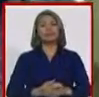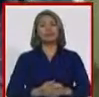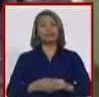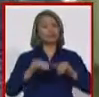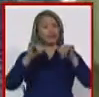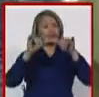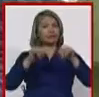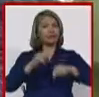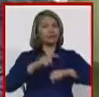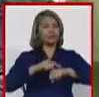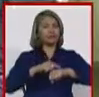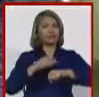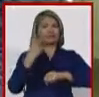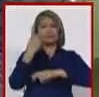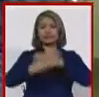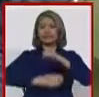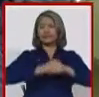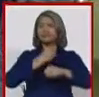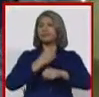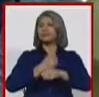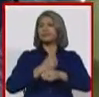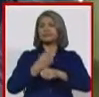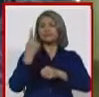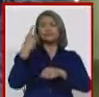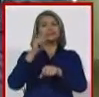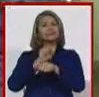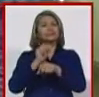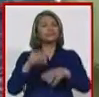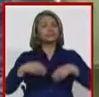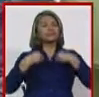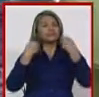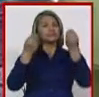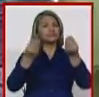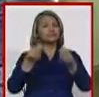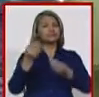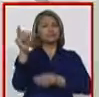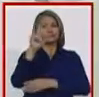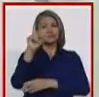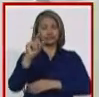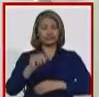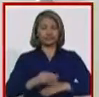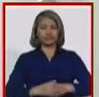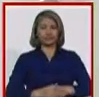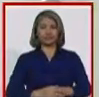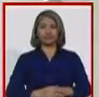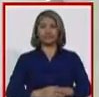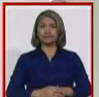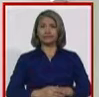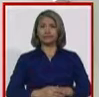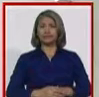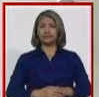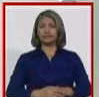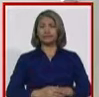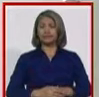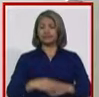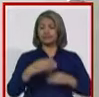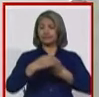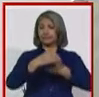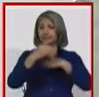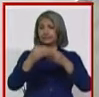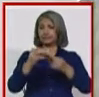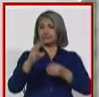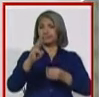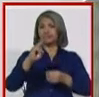permanencia temporal por dos años por trabajo ha sido emitido en la ciudad de la paz la responsabilidad entonces a la oficina de